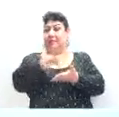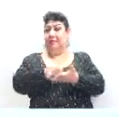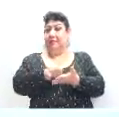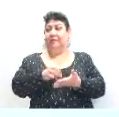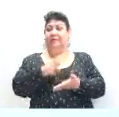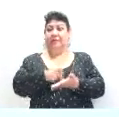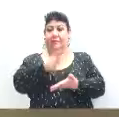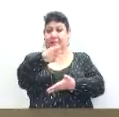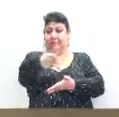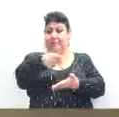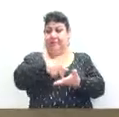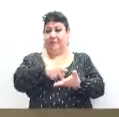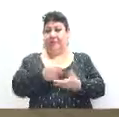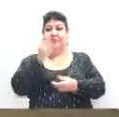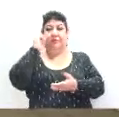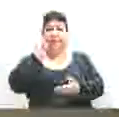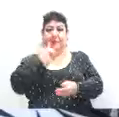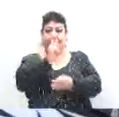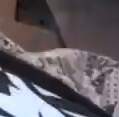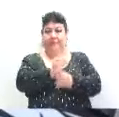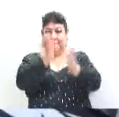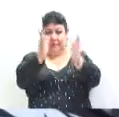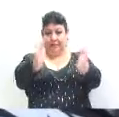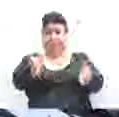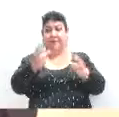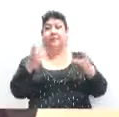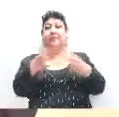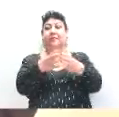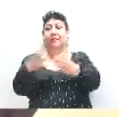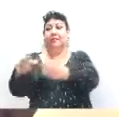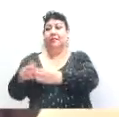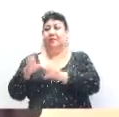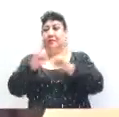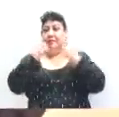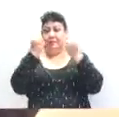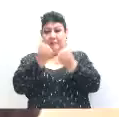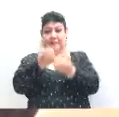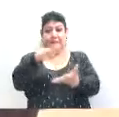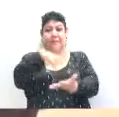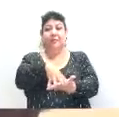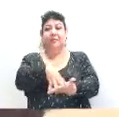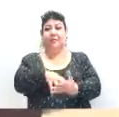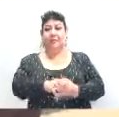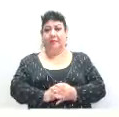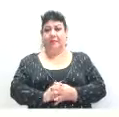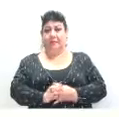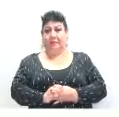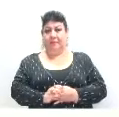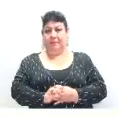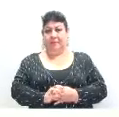y parroquiales dirigidos a brindar atención a grupos sociales prioritarios de la provincia.